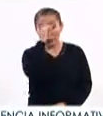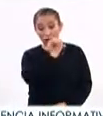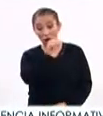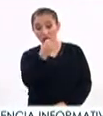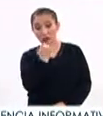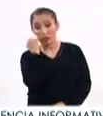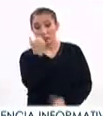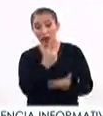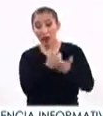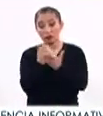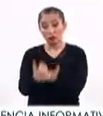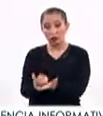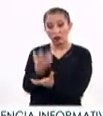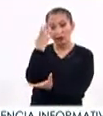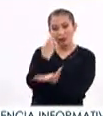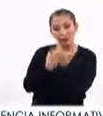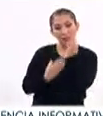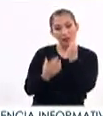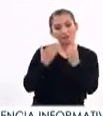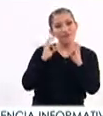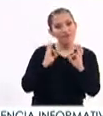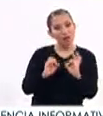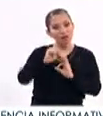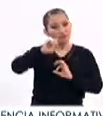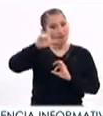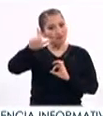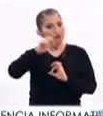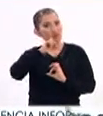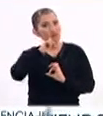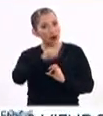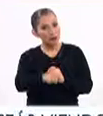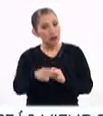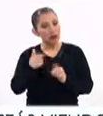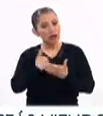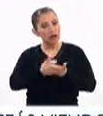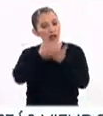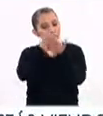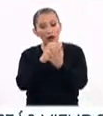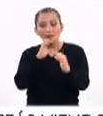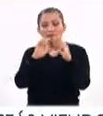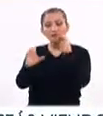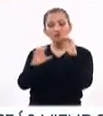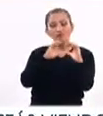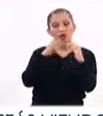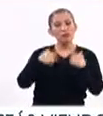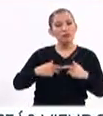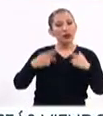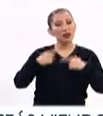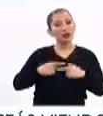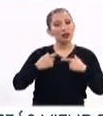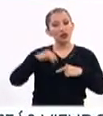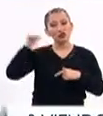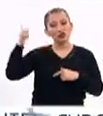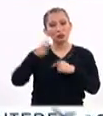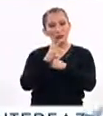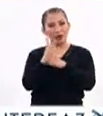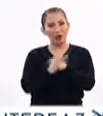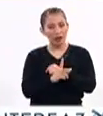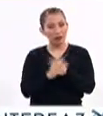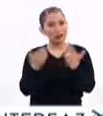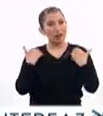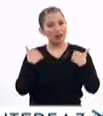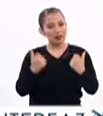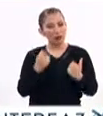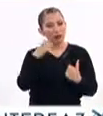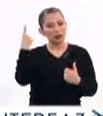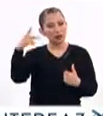idioma contribuye a nuestra formación académica y profesional, además de que nos permite comunicarnos con personas de otras nacionalidades y